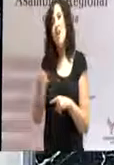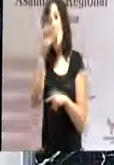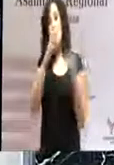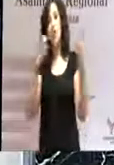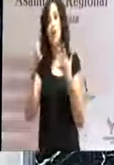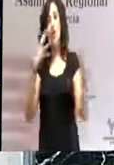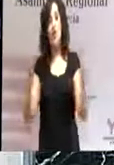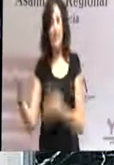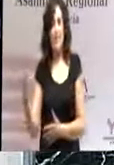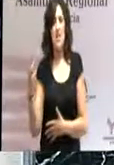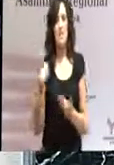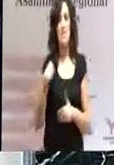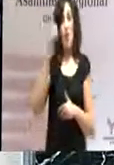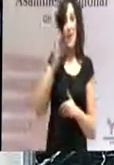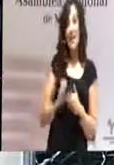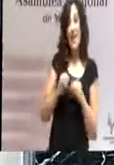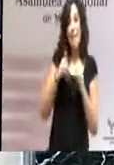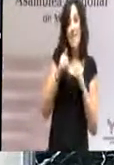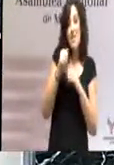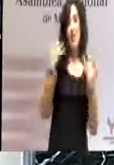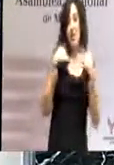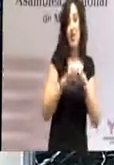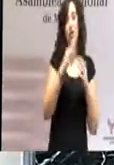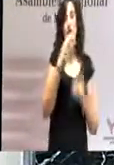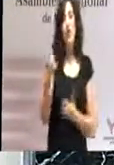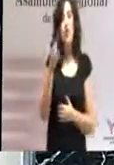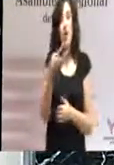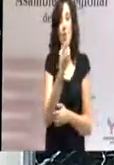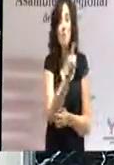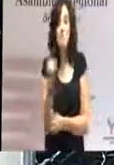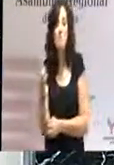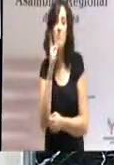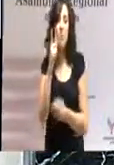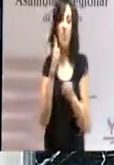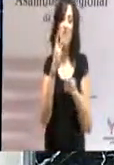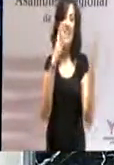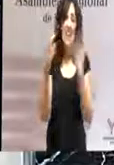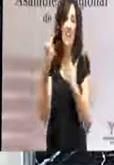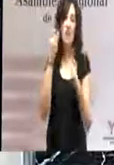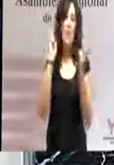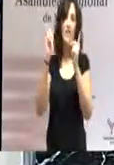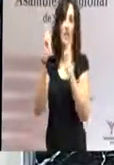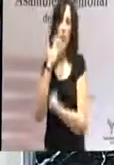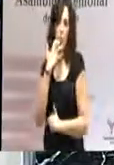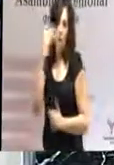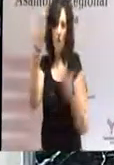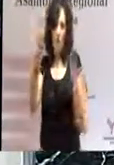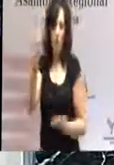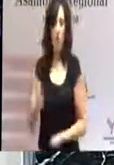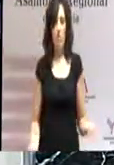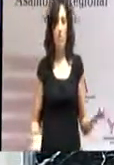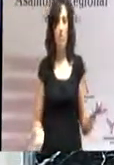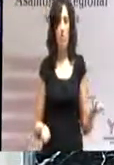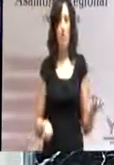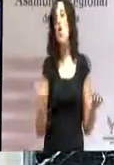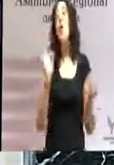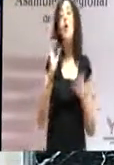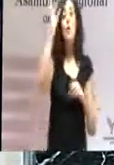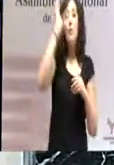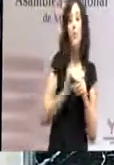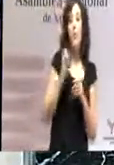renta mínima de inserción más baja de toda España, 300 euros frente a los 700 del País Vasco. por ejemplo, y los salarios más bajos